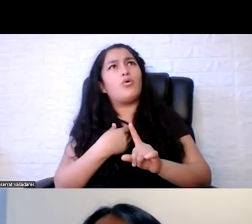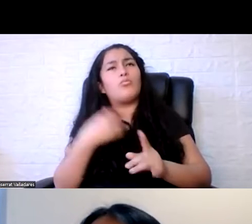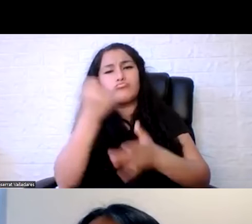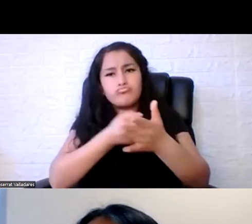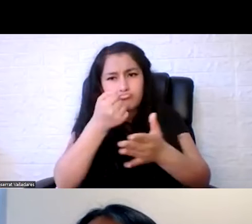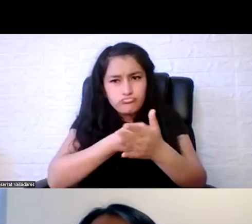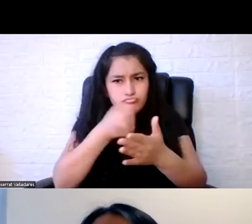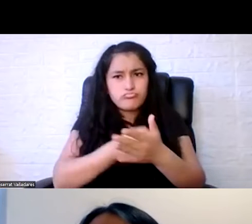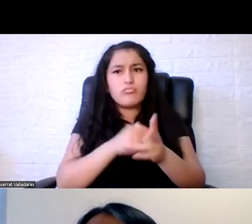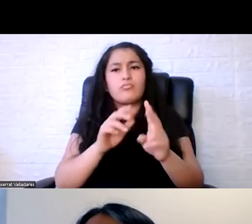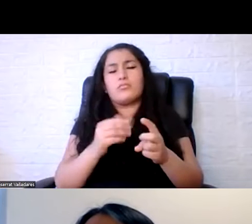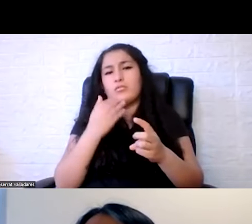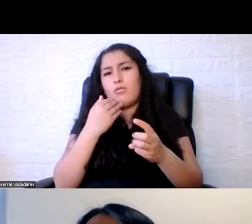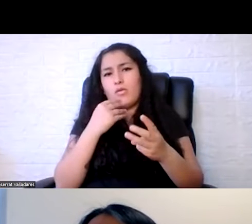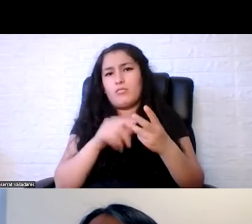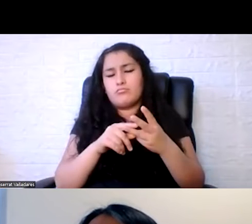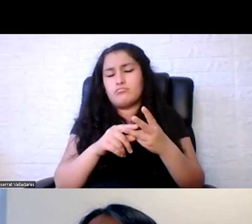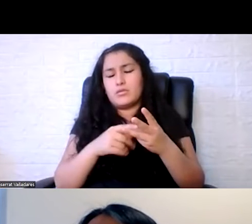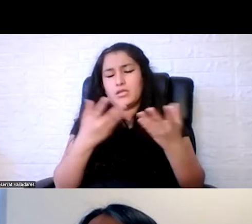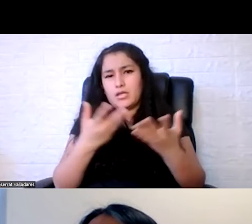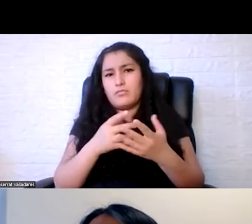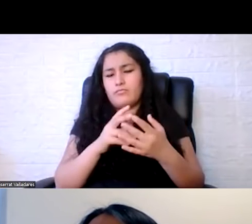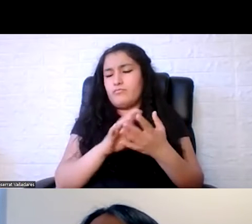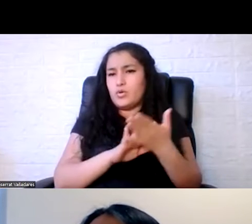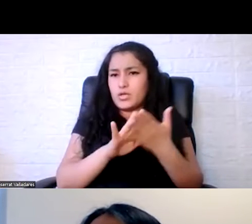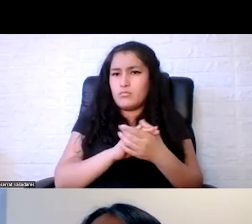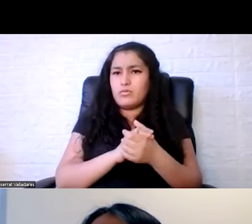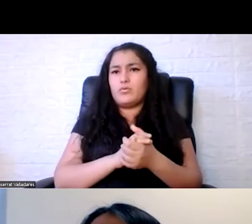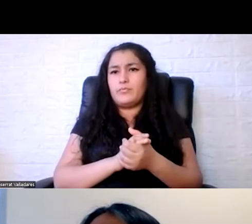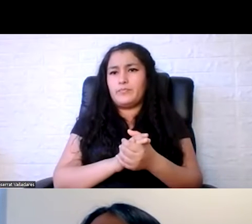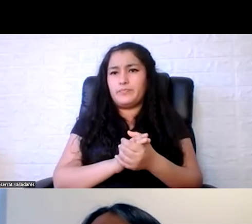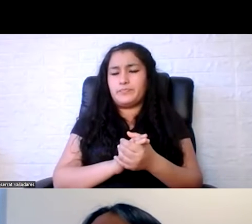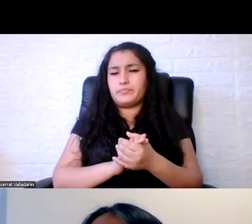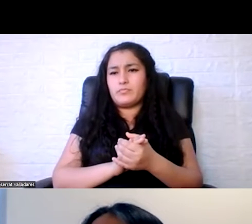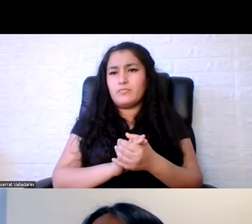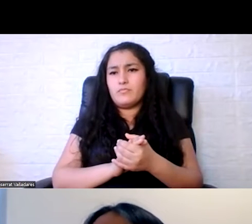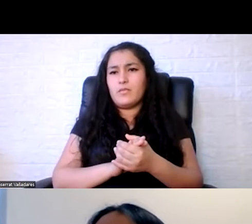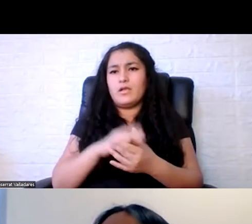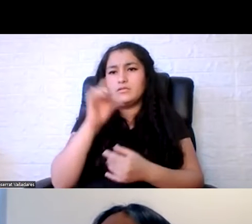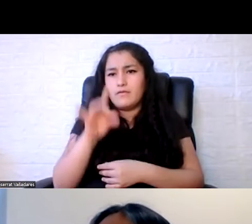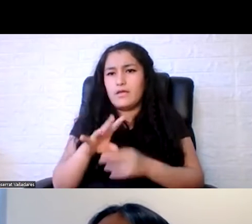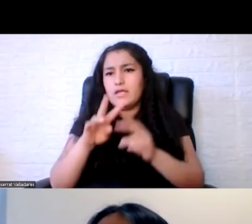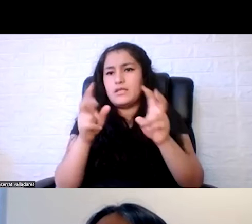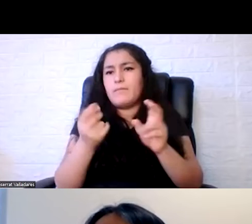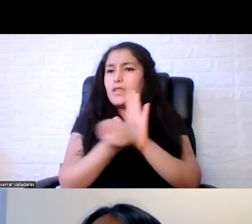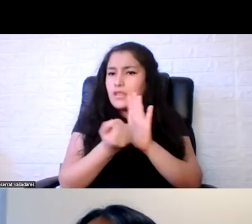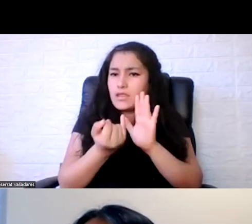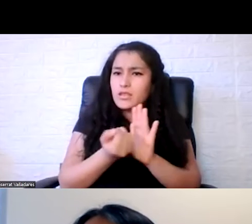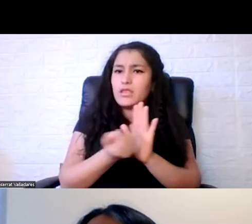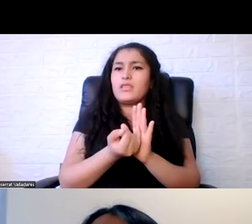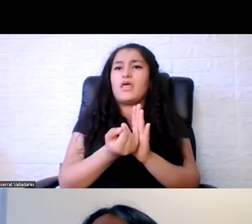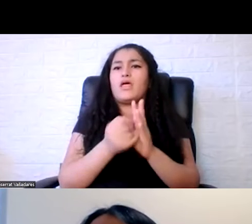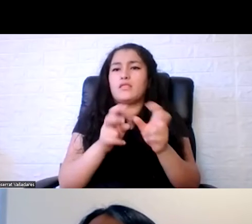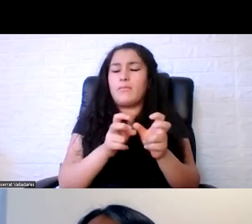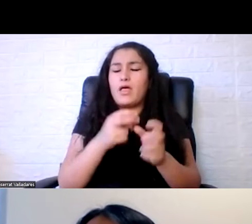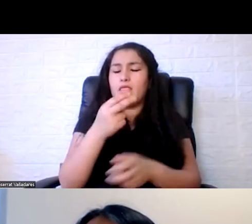desafíos interseccionales que tienen que ver con plasmar esta identidad de clase, sexo, género,